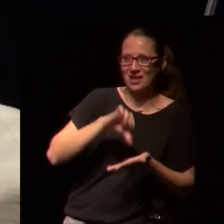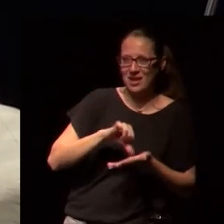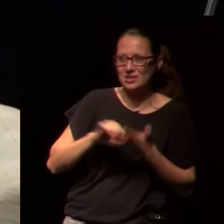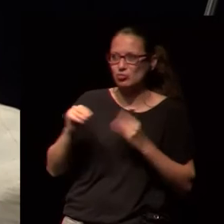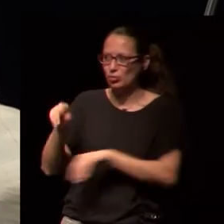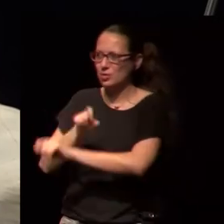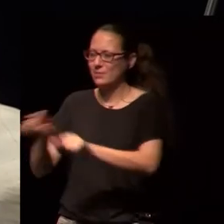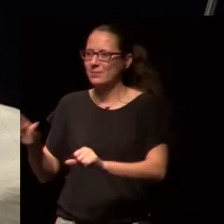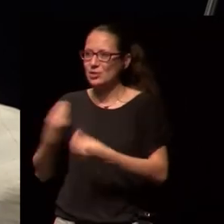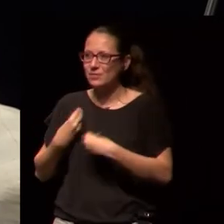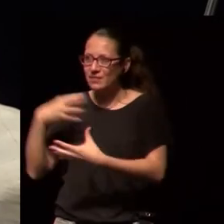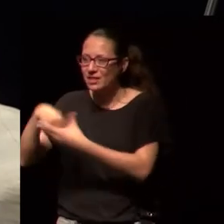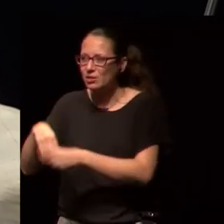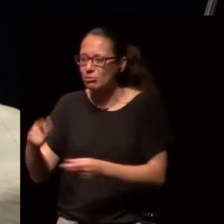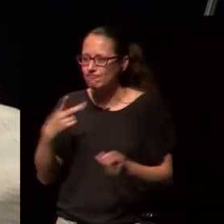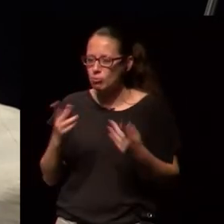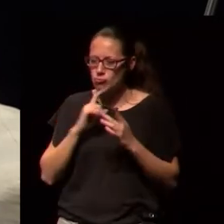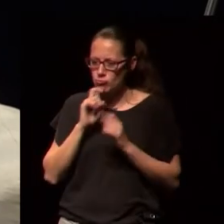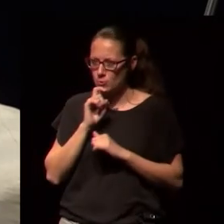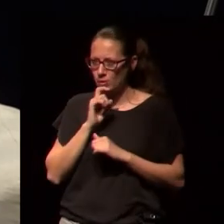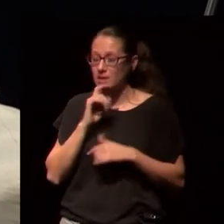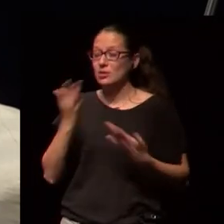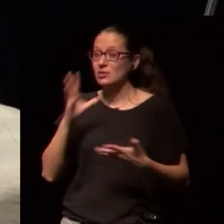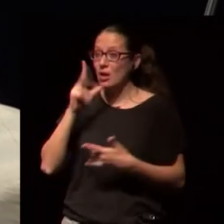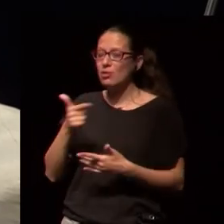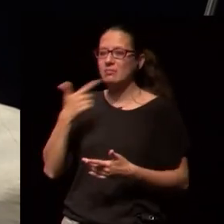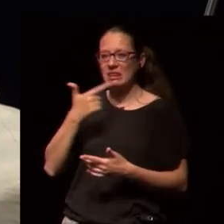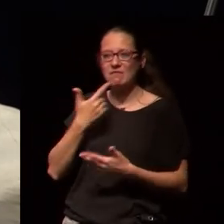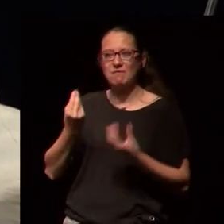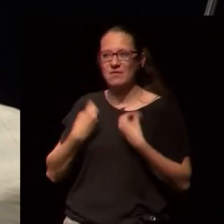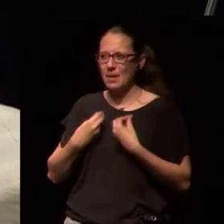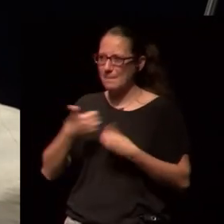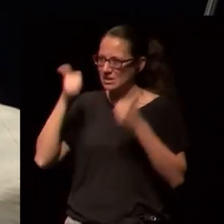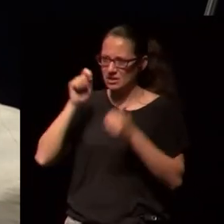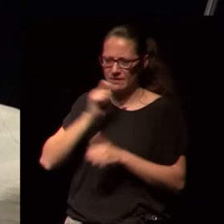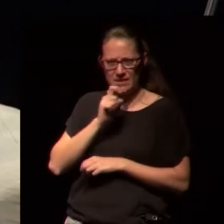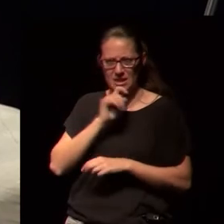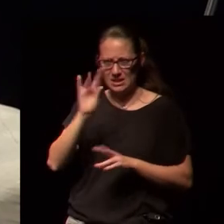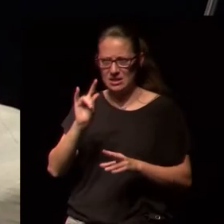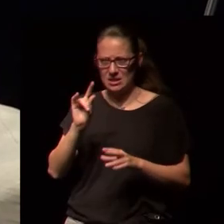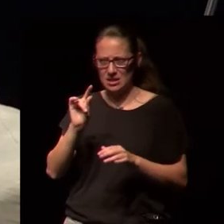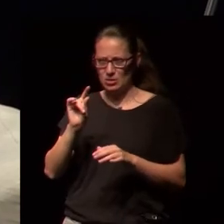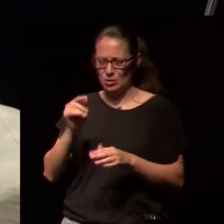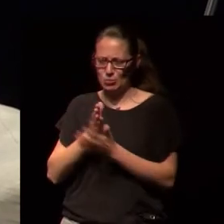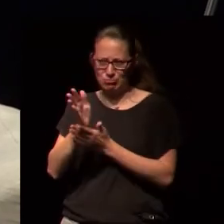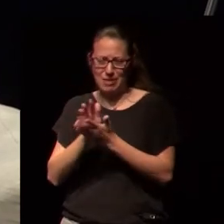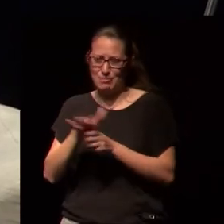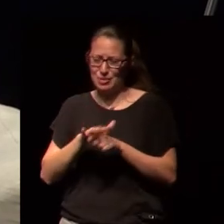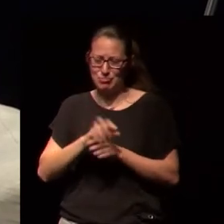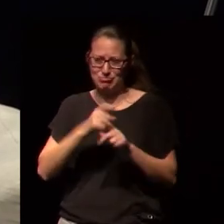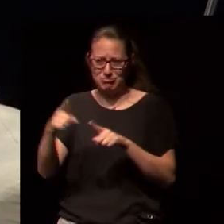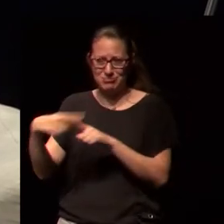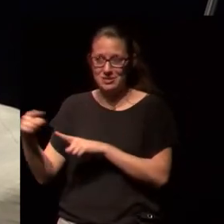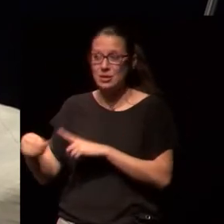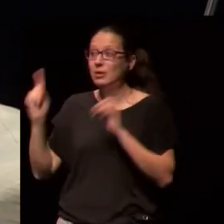más difícil ahora, sí, de muchas formas, y no quiero infravalorar esta realidad. También dicen que